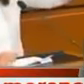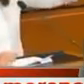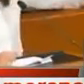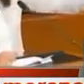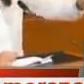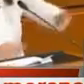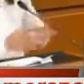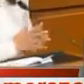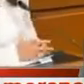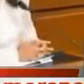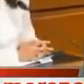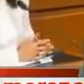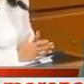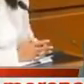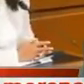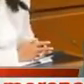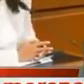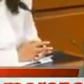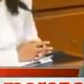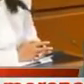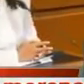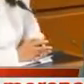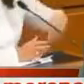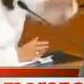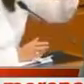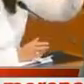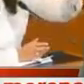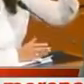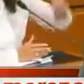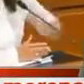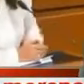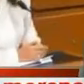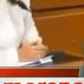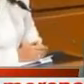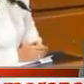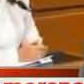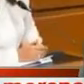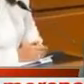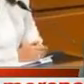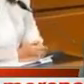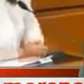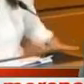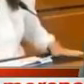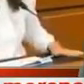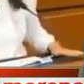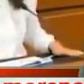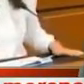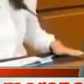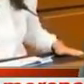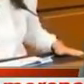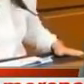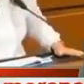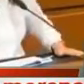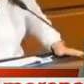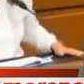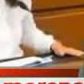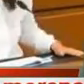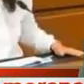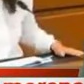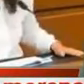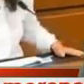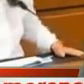fracaso. Están entregando pozos que tenía Pemex y ahora se los están entregando a particulares. Por eso, qué bueno que va